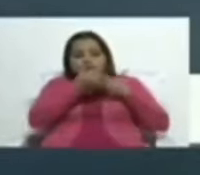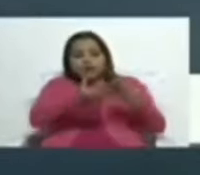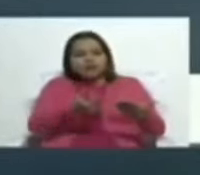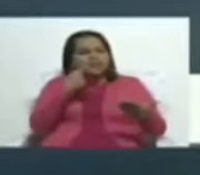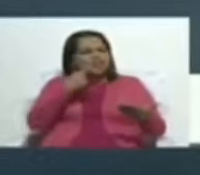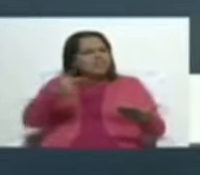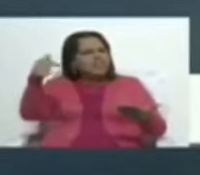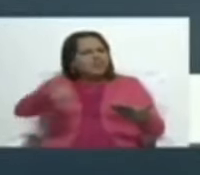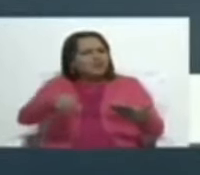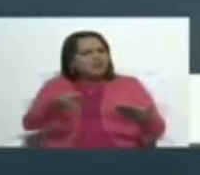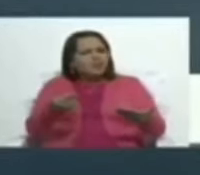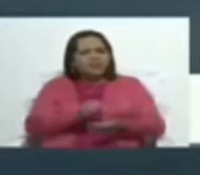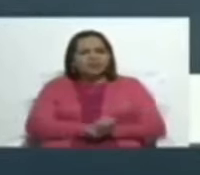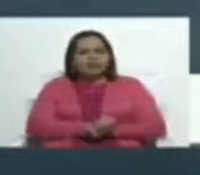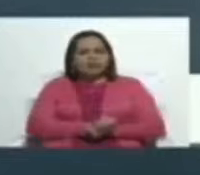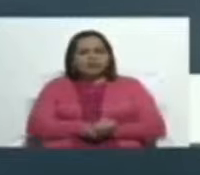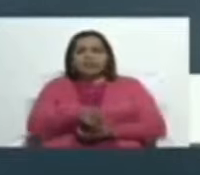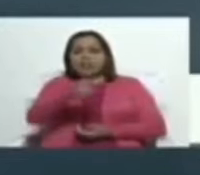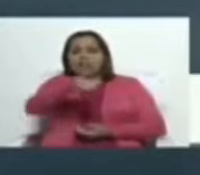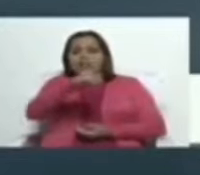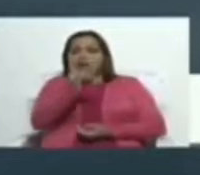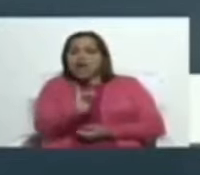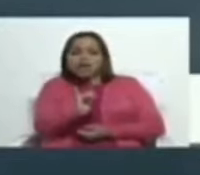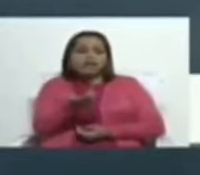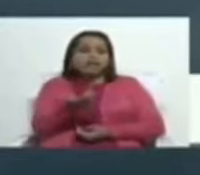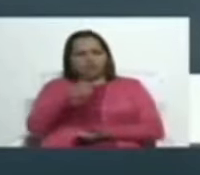estas muy